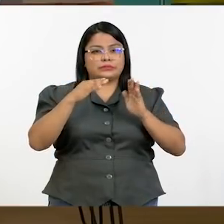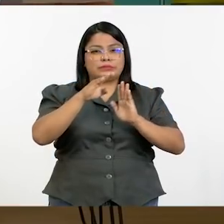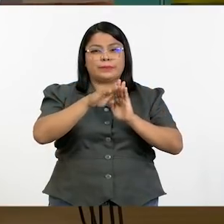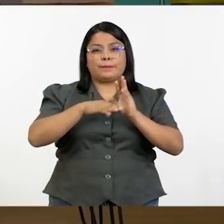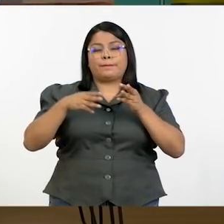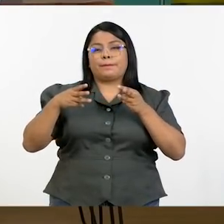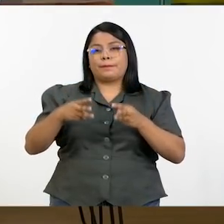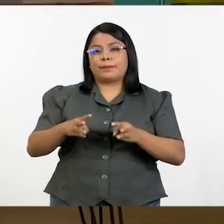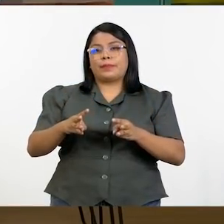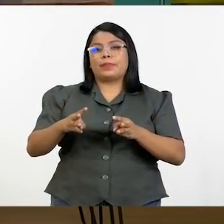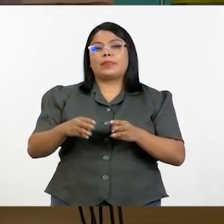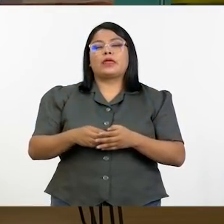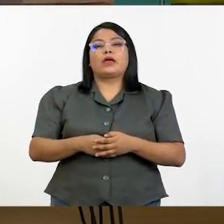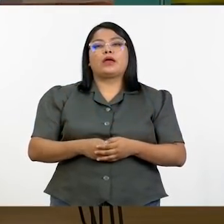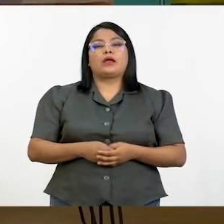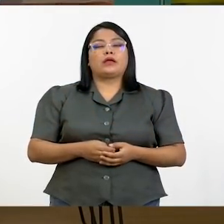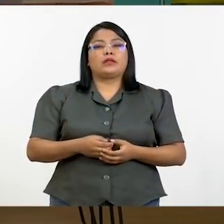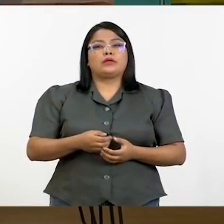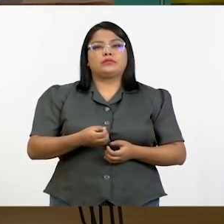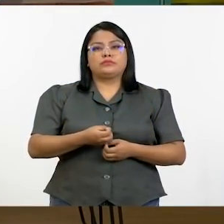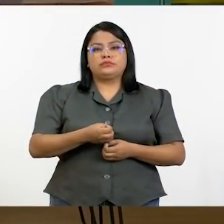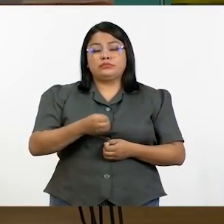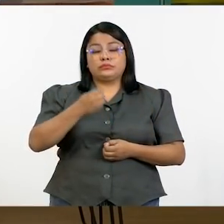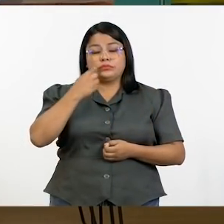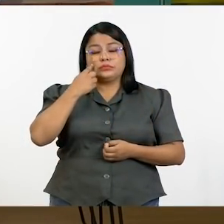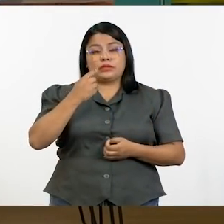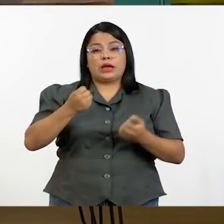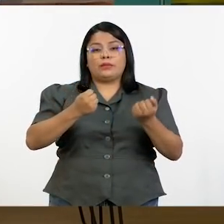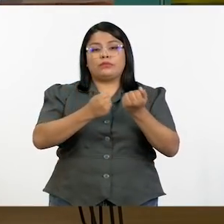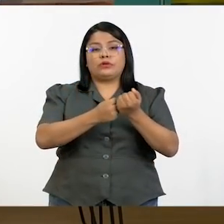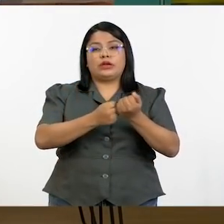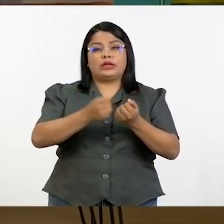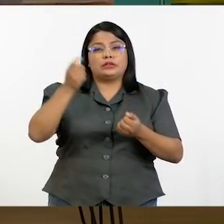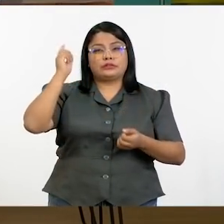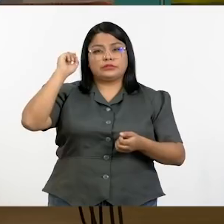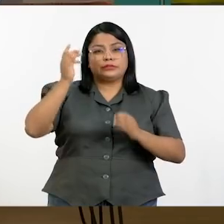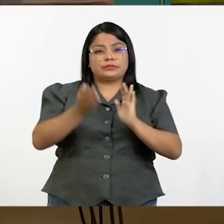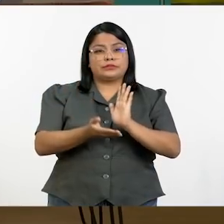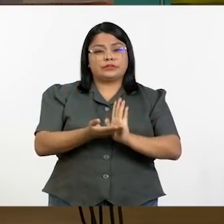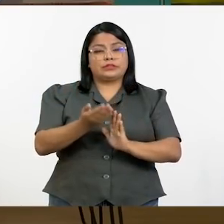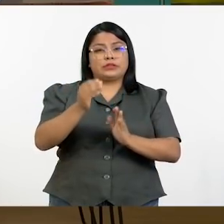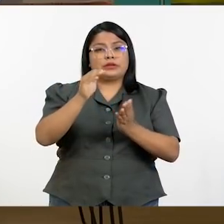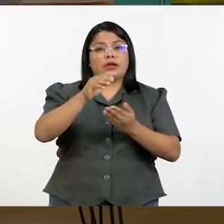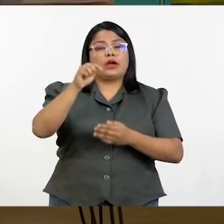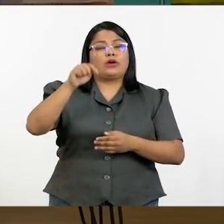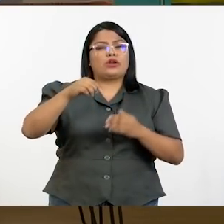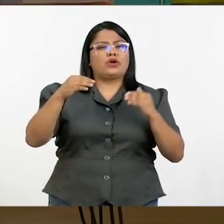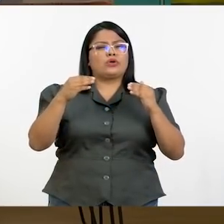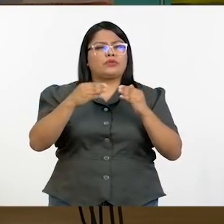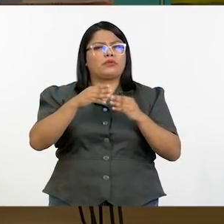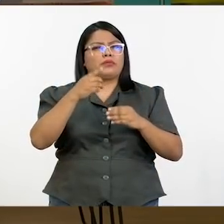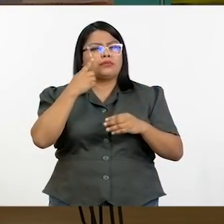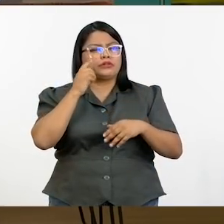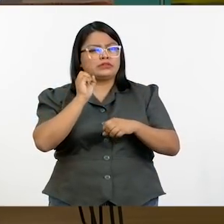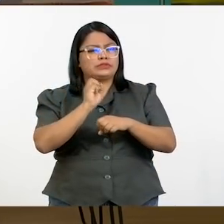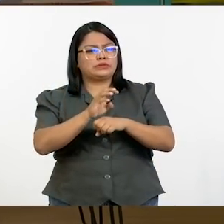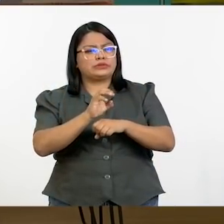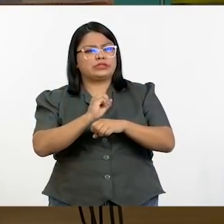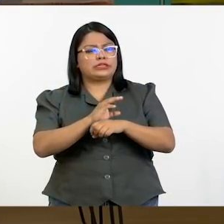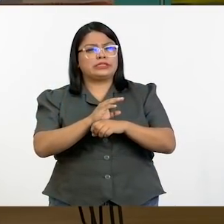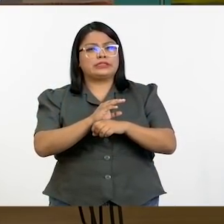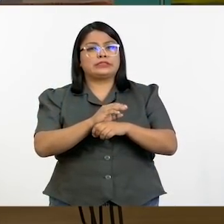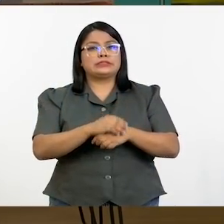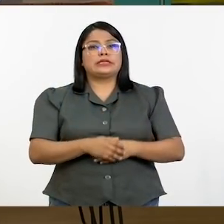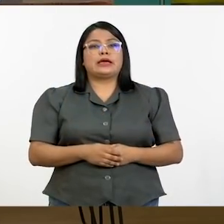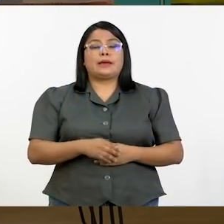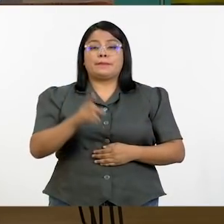la guía metodológica le ofrece al docente indicaciones para empezar la unidad, pero ahora también va a encontrar sugerencias